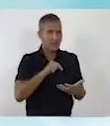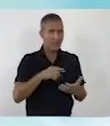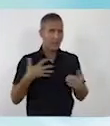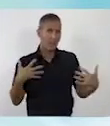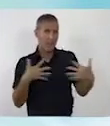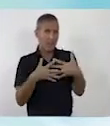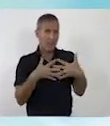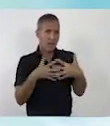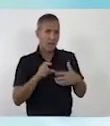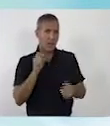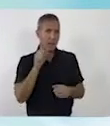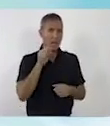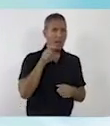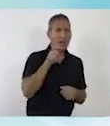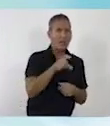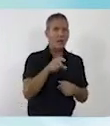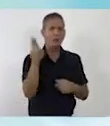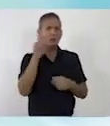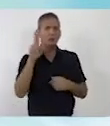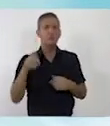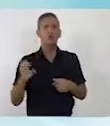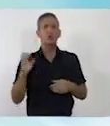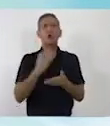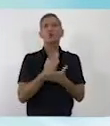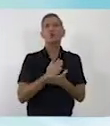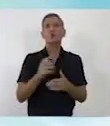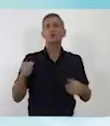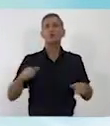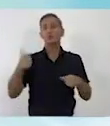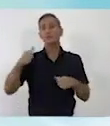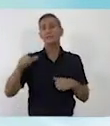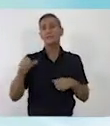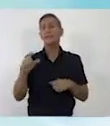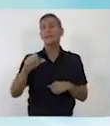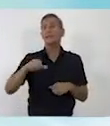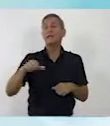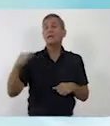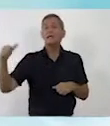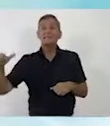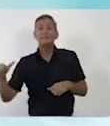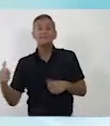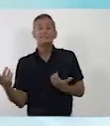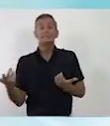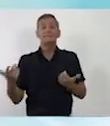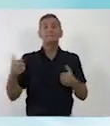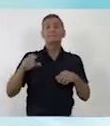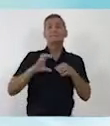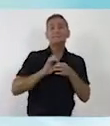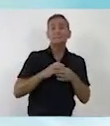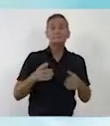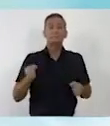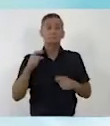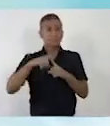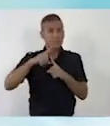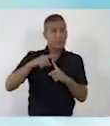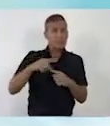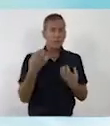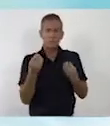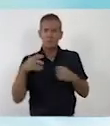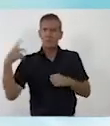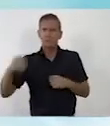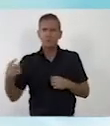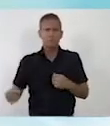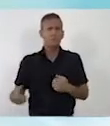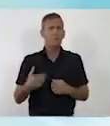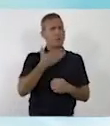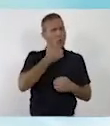supuesto, en la parte relacionada con la última unidad del curso de química de 10º grado. Y la tarea tiene bastantes ejercicios, eso